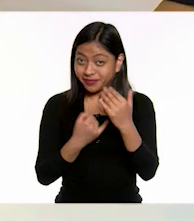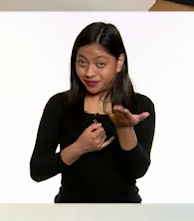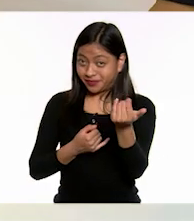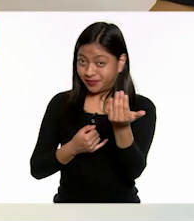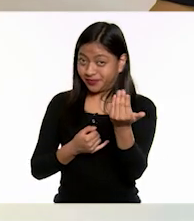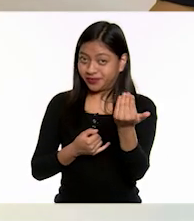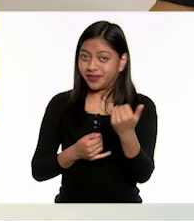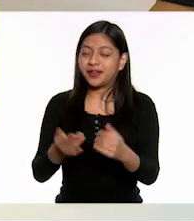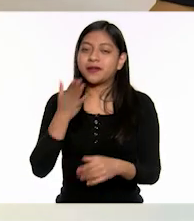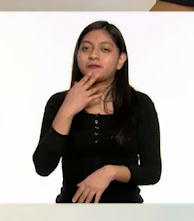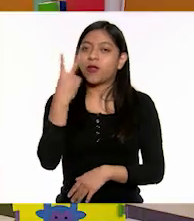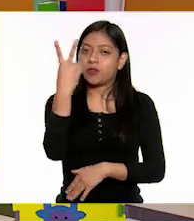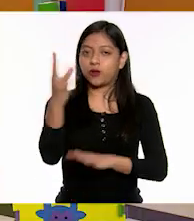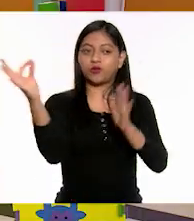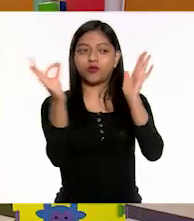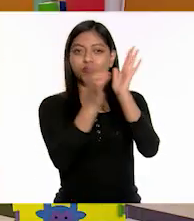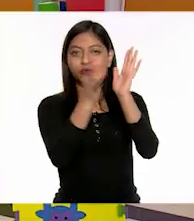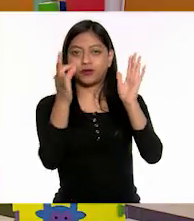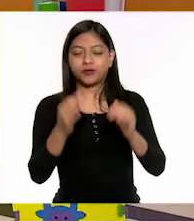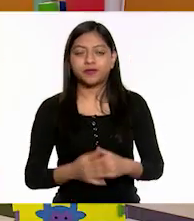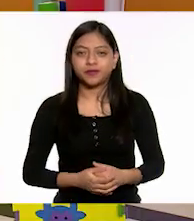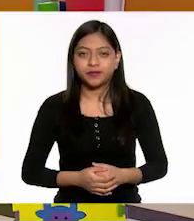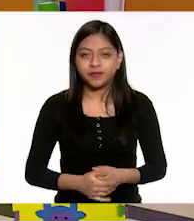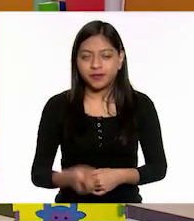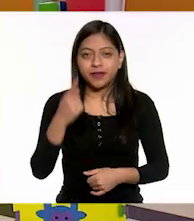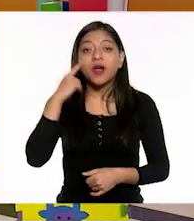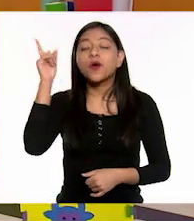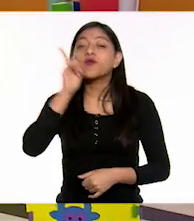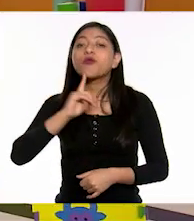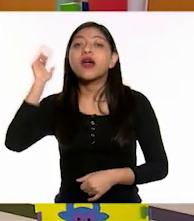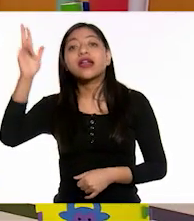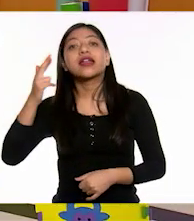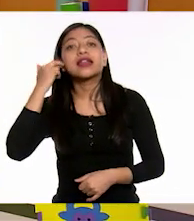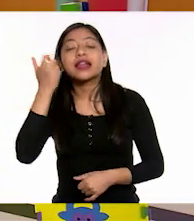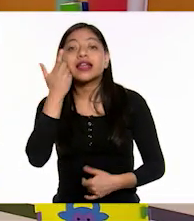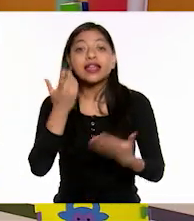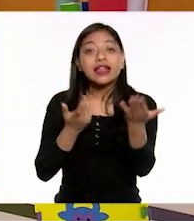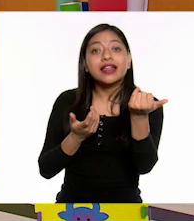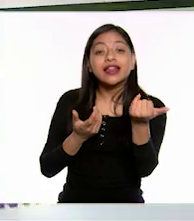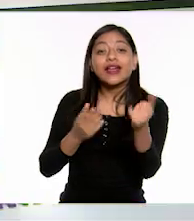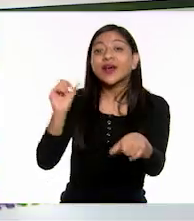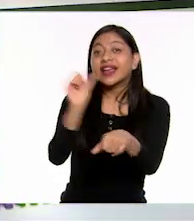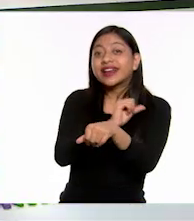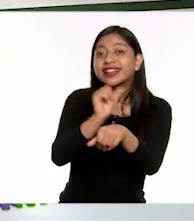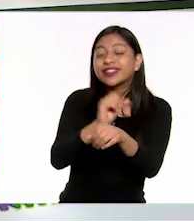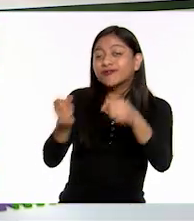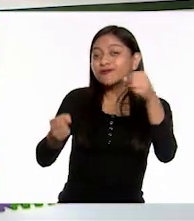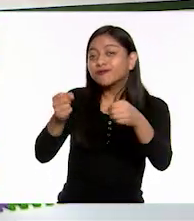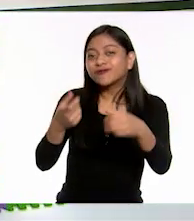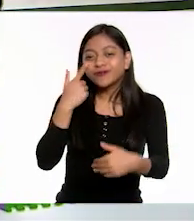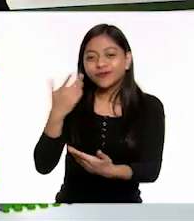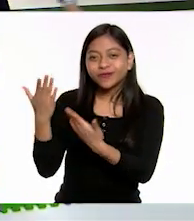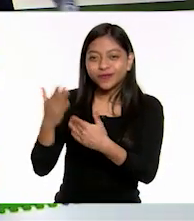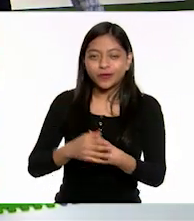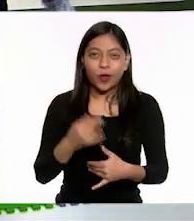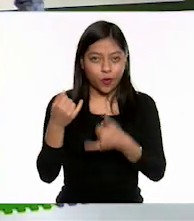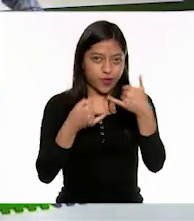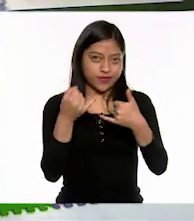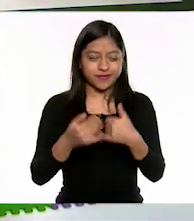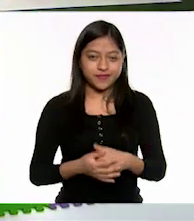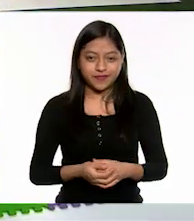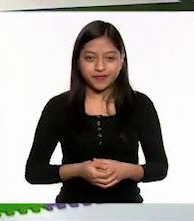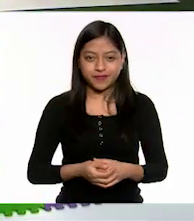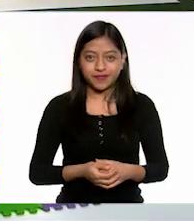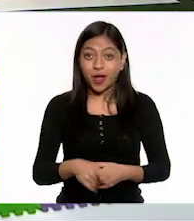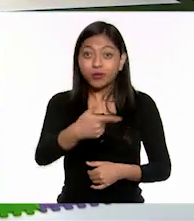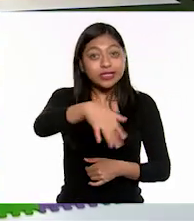ya lleva 2.6 la reina pide un carrito un carrito un carrito un carrito contó